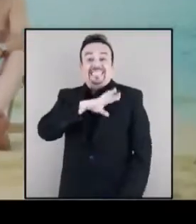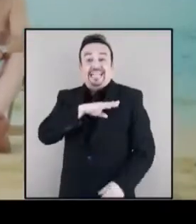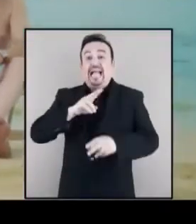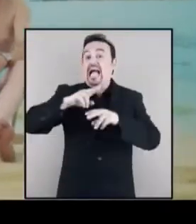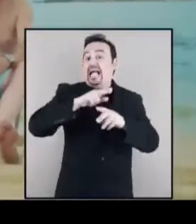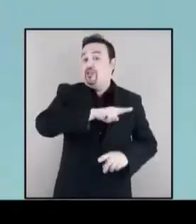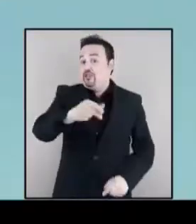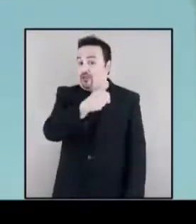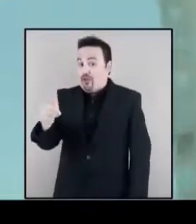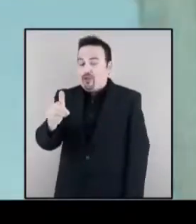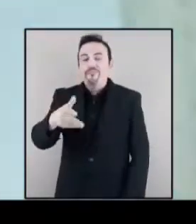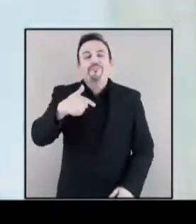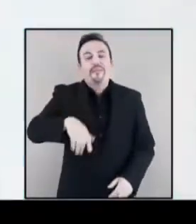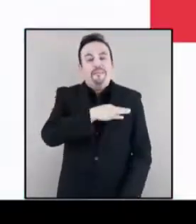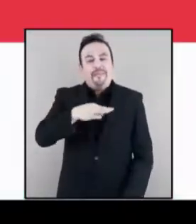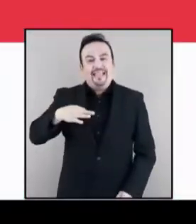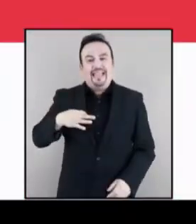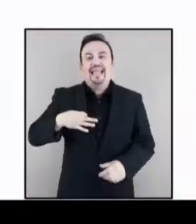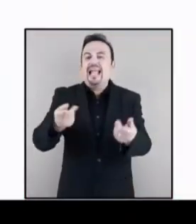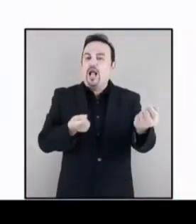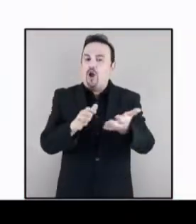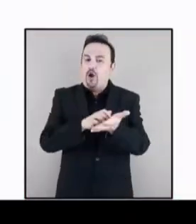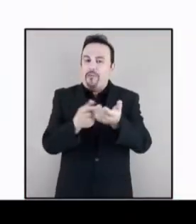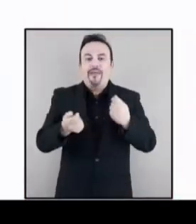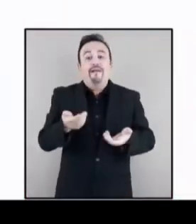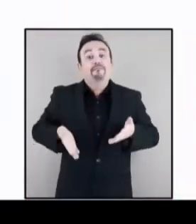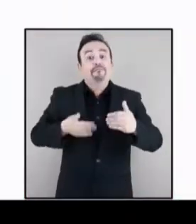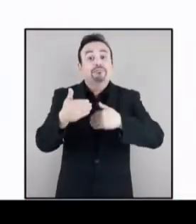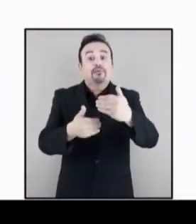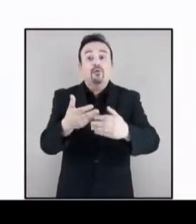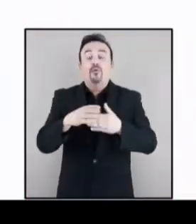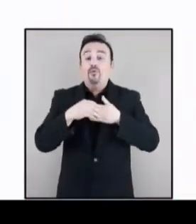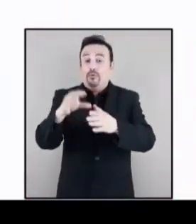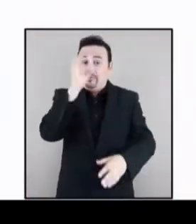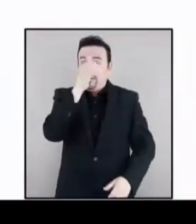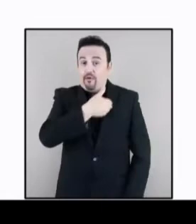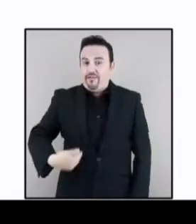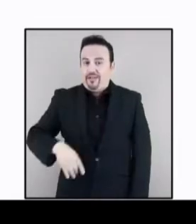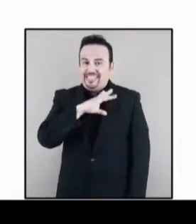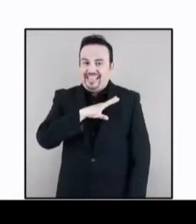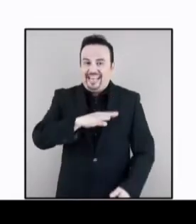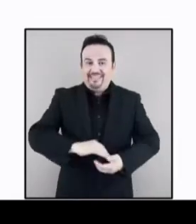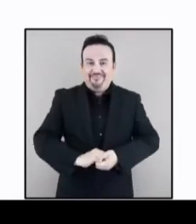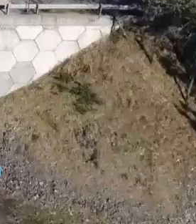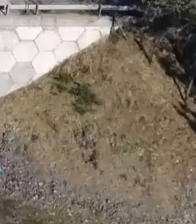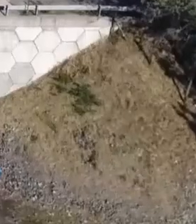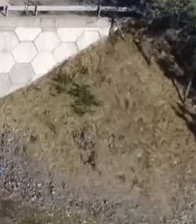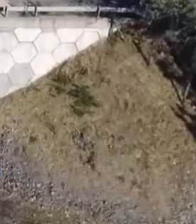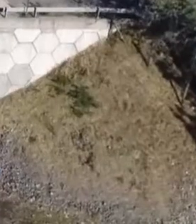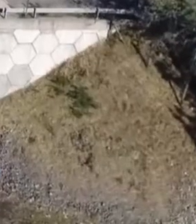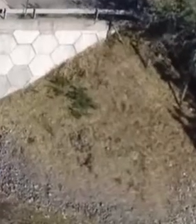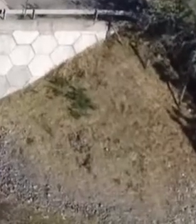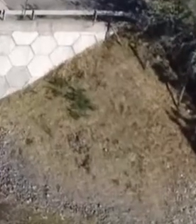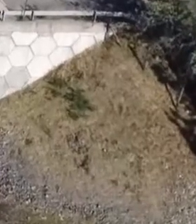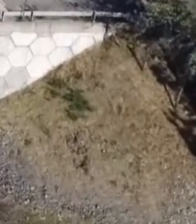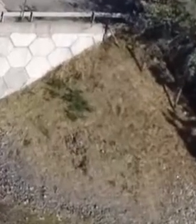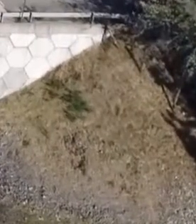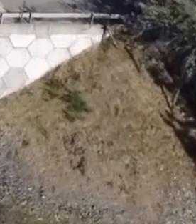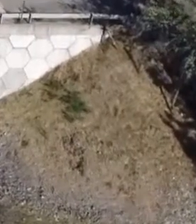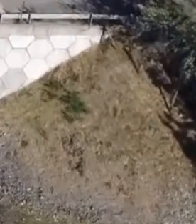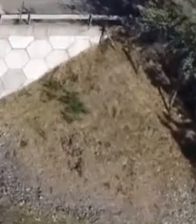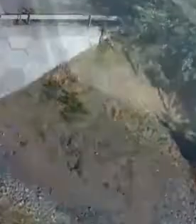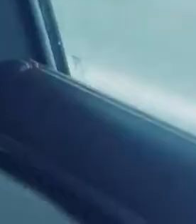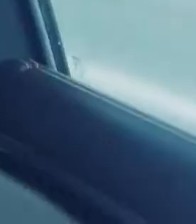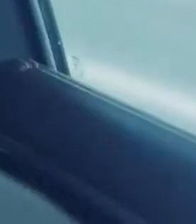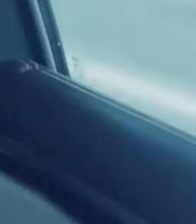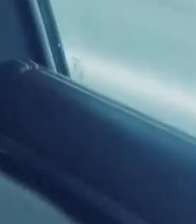22-731-8606. Chile lo hacemos todos. Ministerio de Economía, Fomento y Turismo. Gobierno de Chile. En